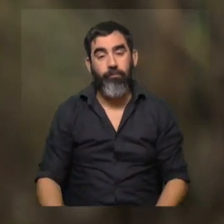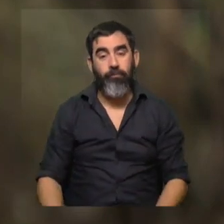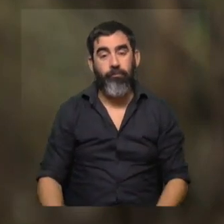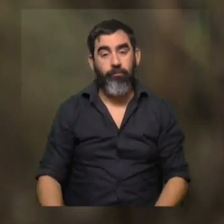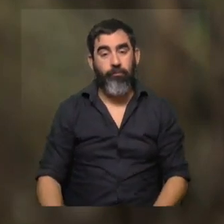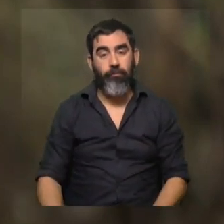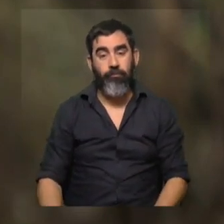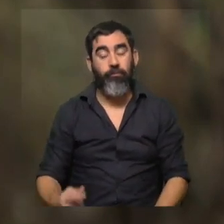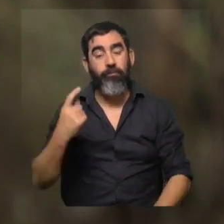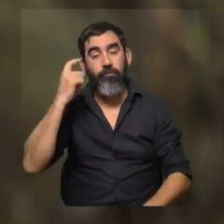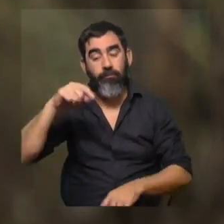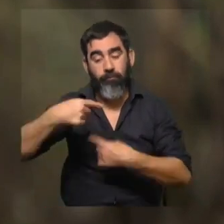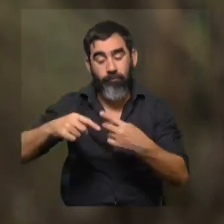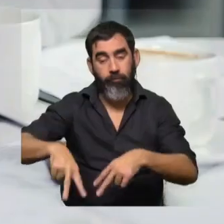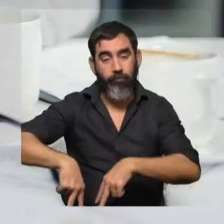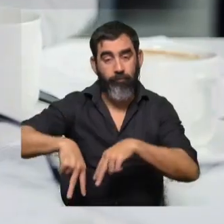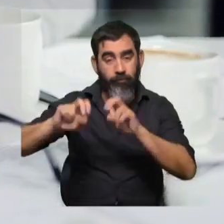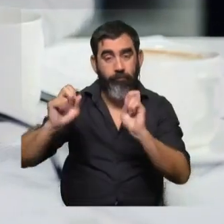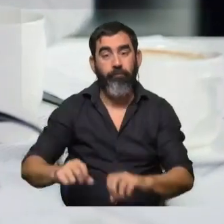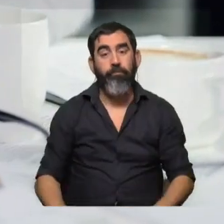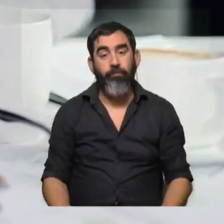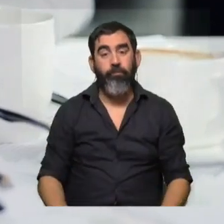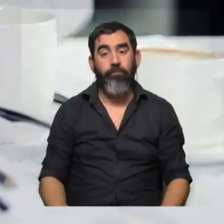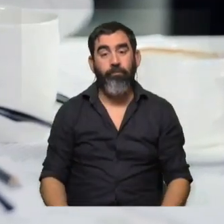bueno, la idea es seguir indagando sobre esto.